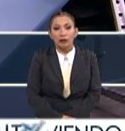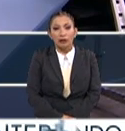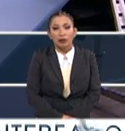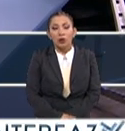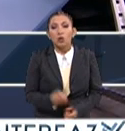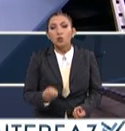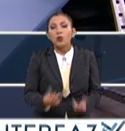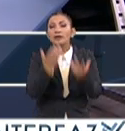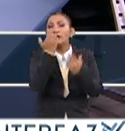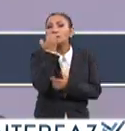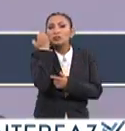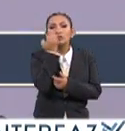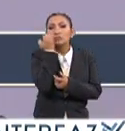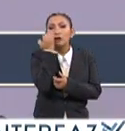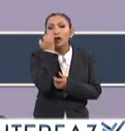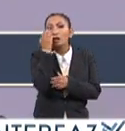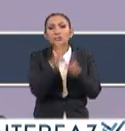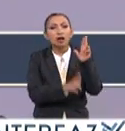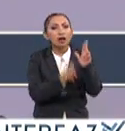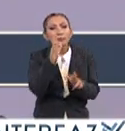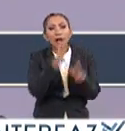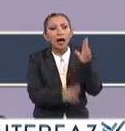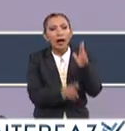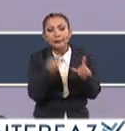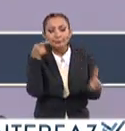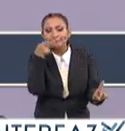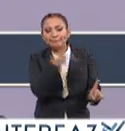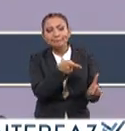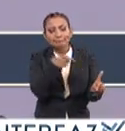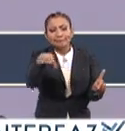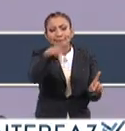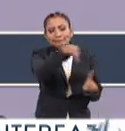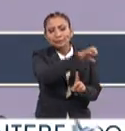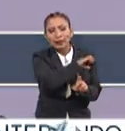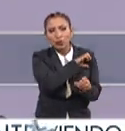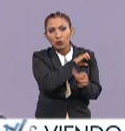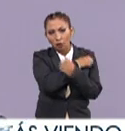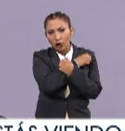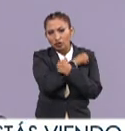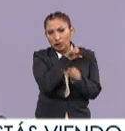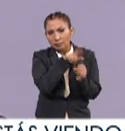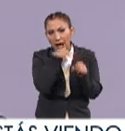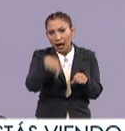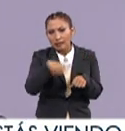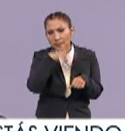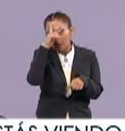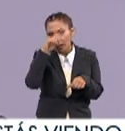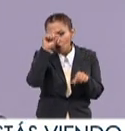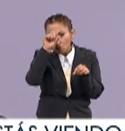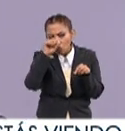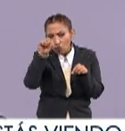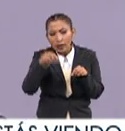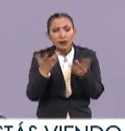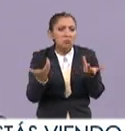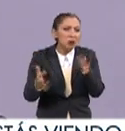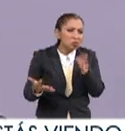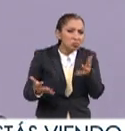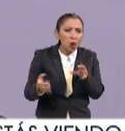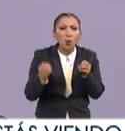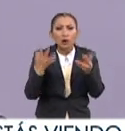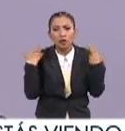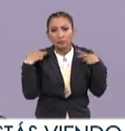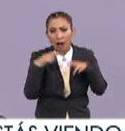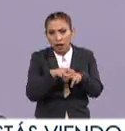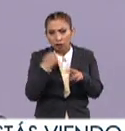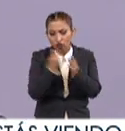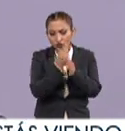¿Cuántas escuelas normales dedicadas a esta educación especial existen en nuestro país y más o menos cuántos